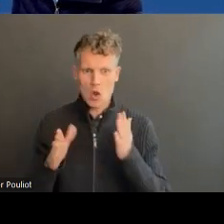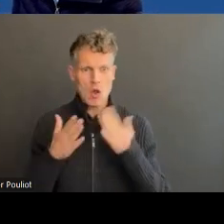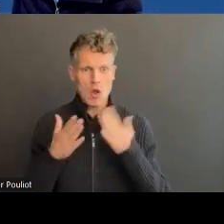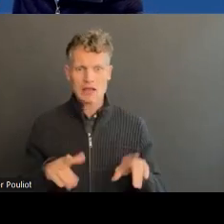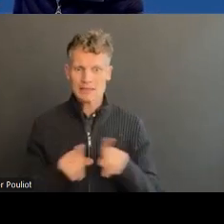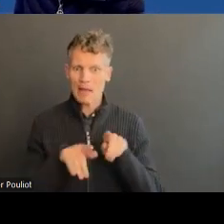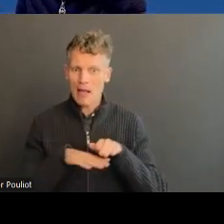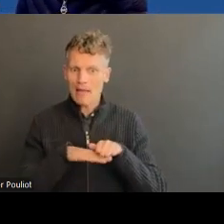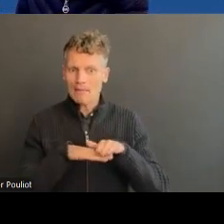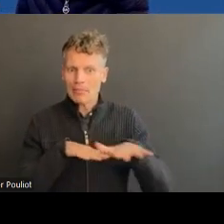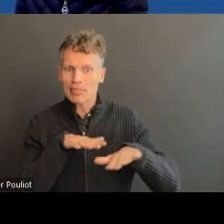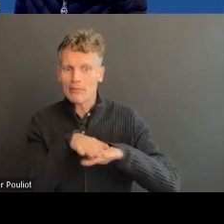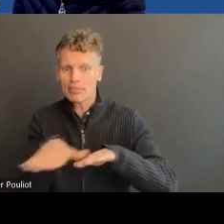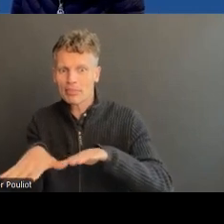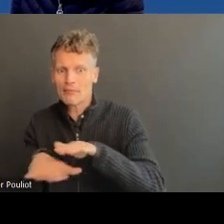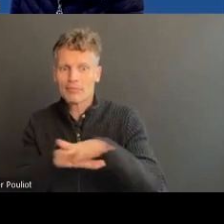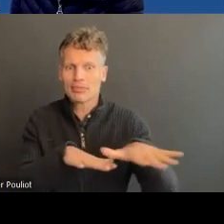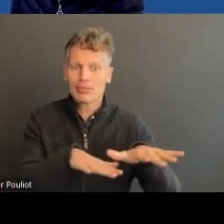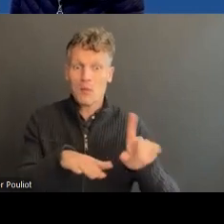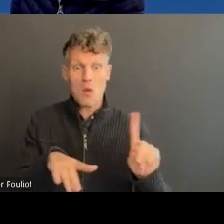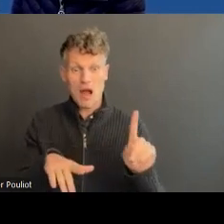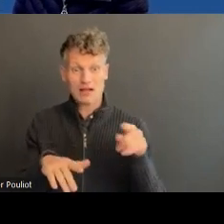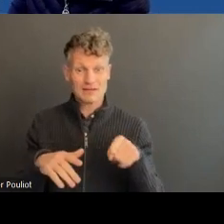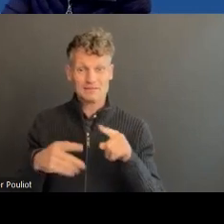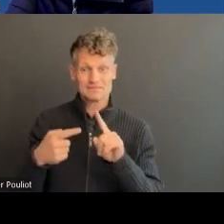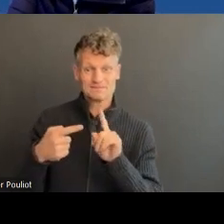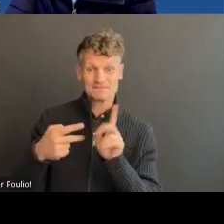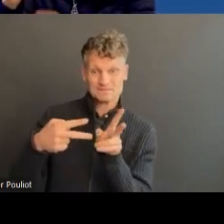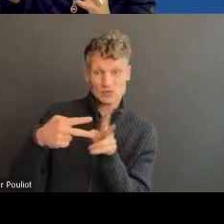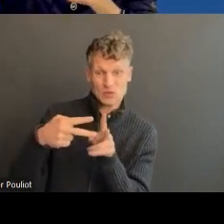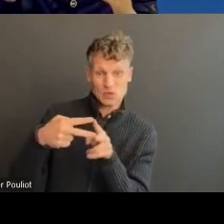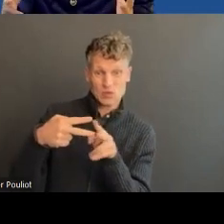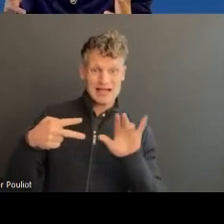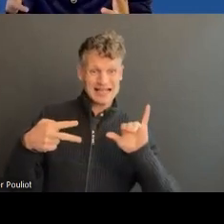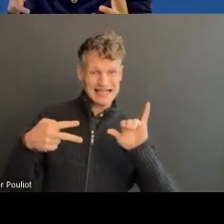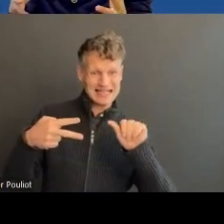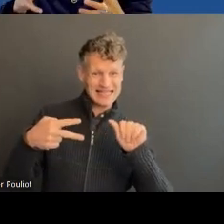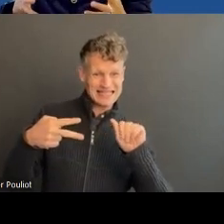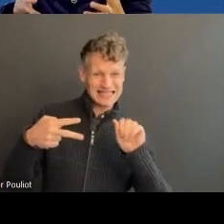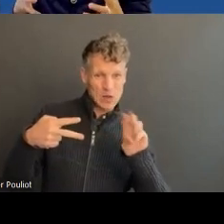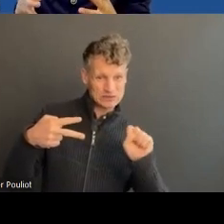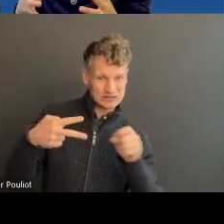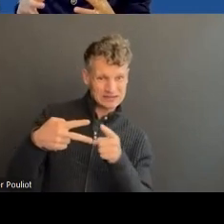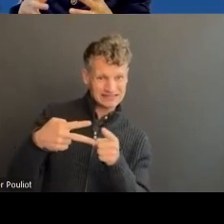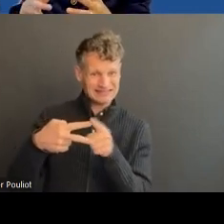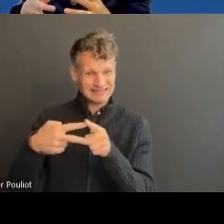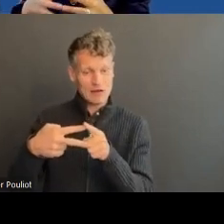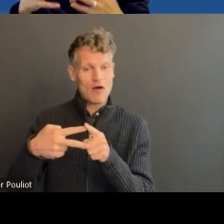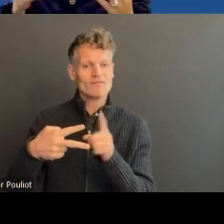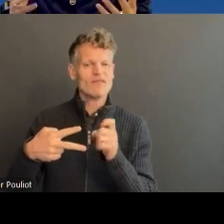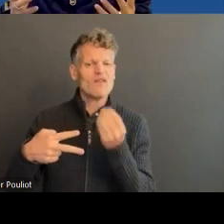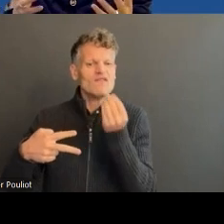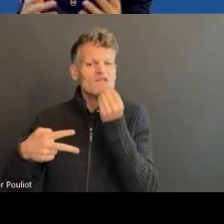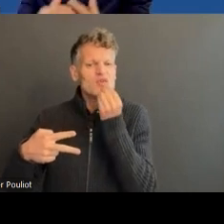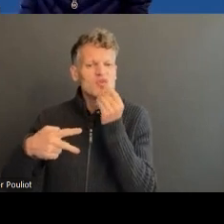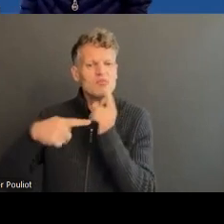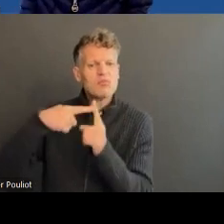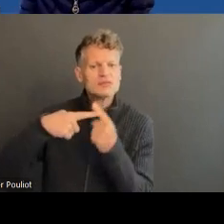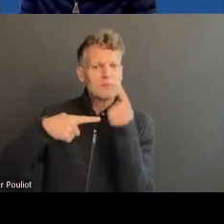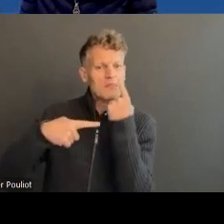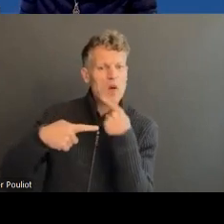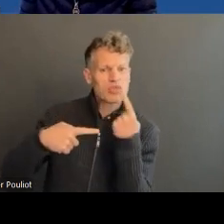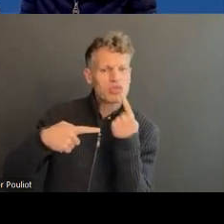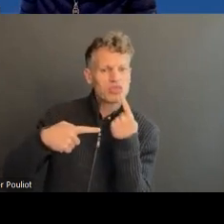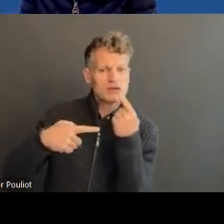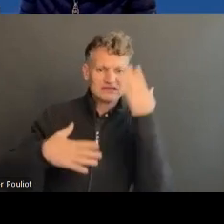de la transmisión y alcanzar la herramienta o el objetivo. Estamos hablando de YAS y lo que es